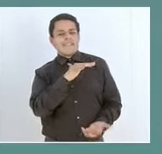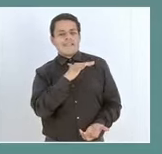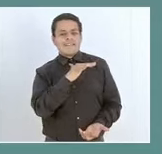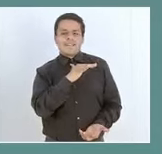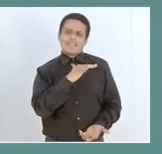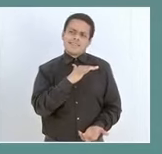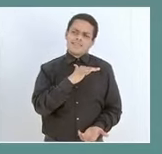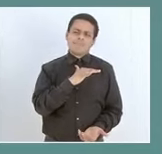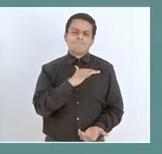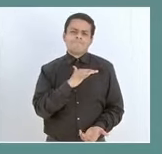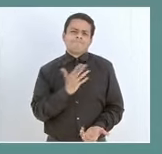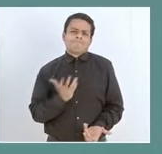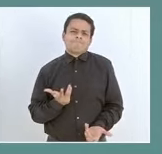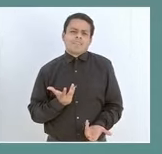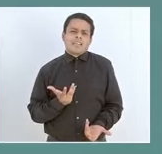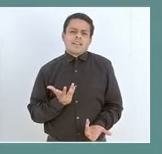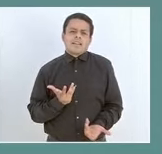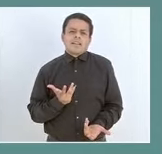Por eso